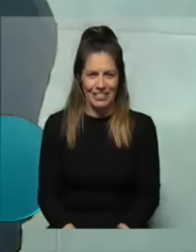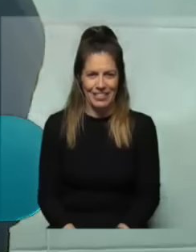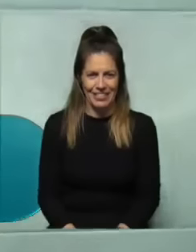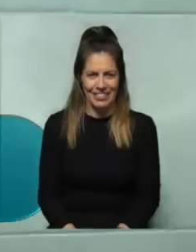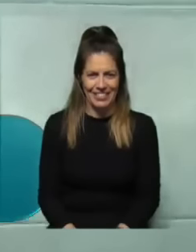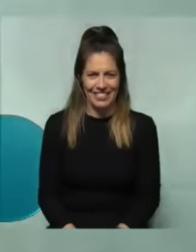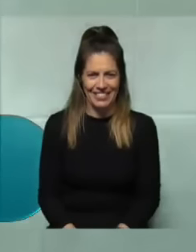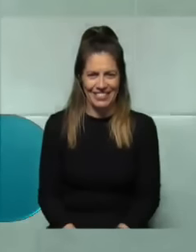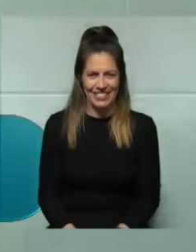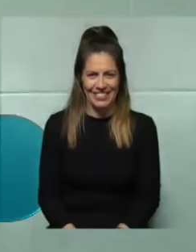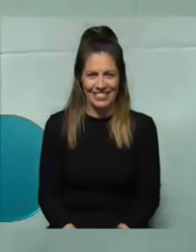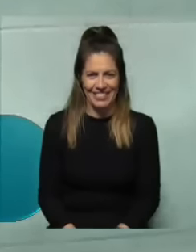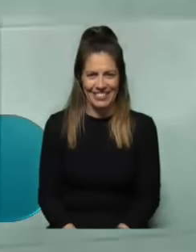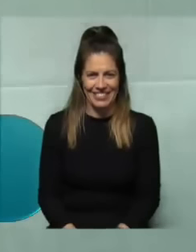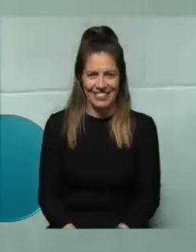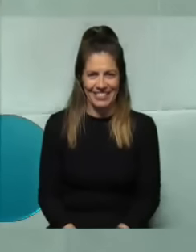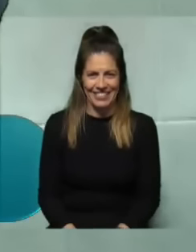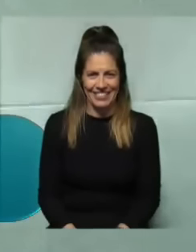nervioso, Uruguay y el mundo.